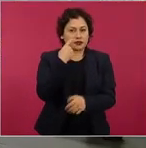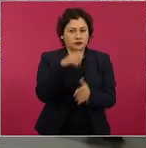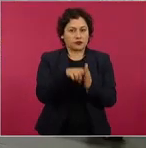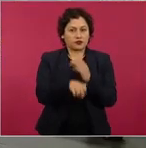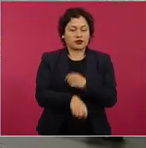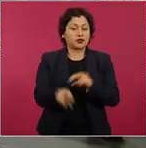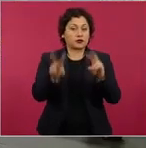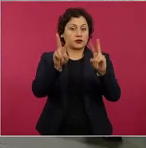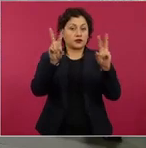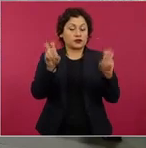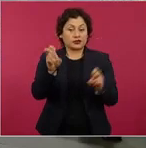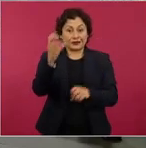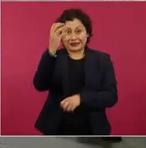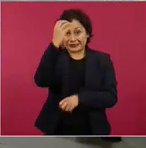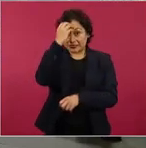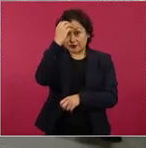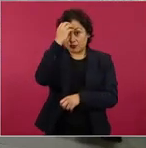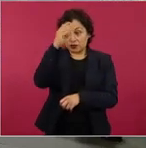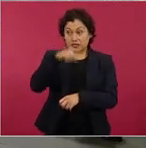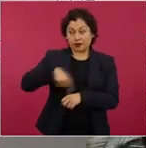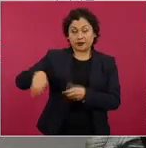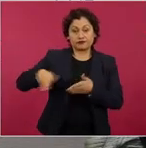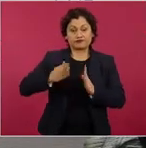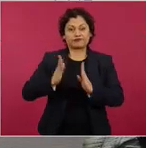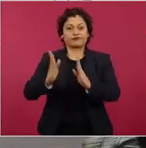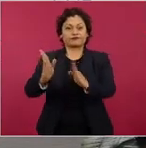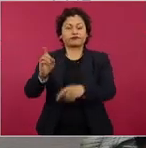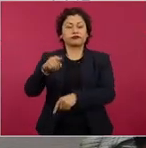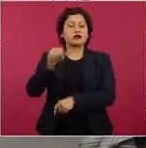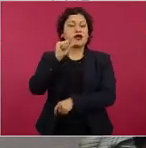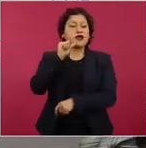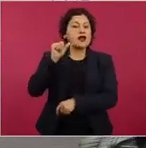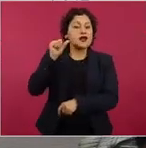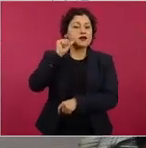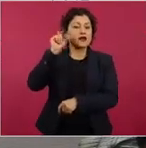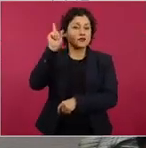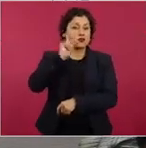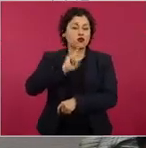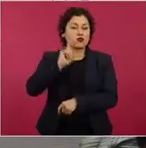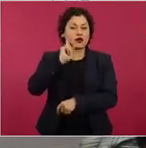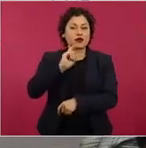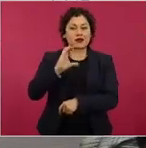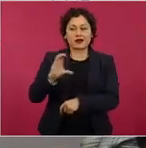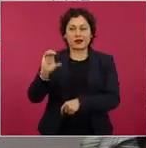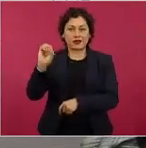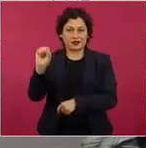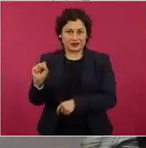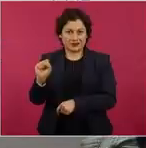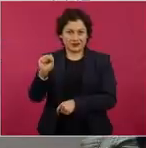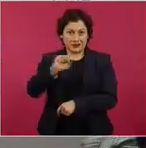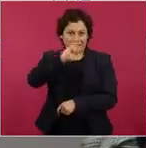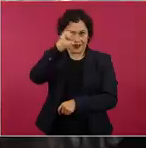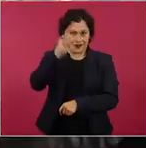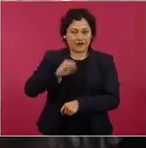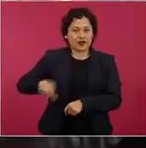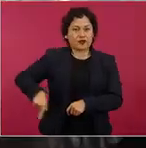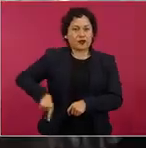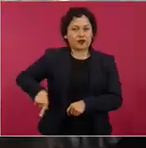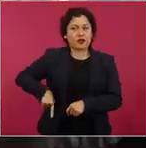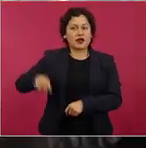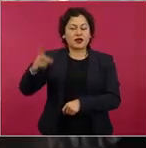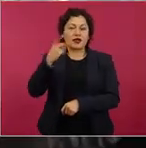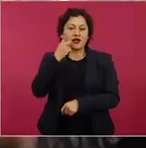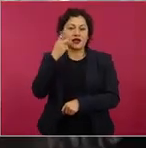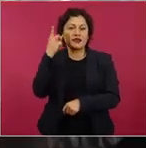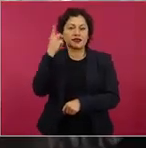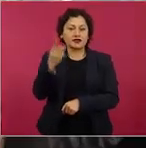corredor Chapultepec, ayer la jefa de gobierno, la doctora Claudia Sheinbaum, comentó que usted la había convocado el día de hoy a una reunión